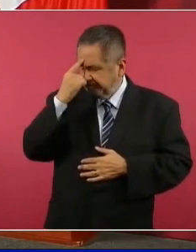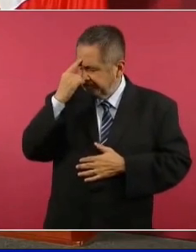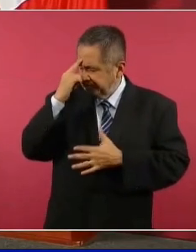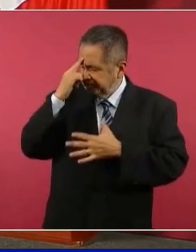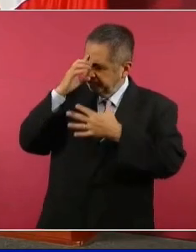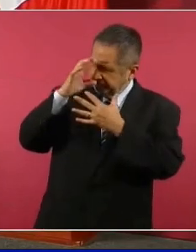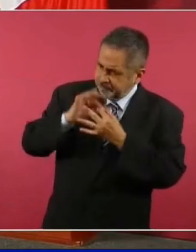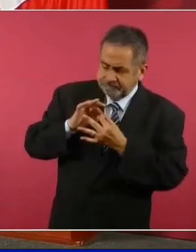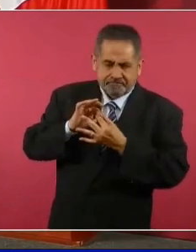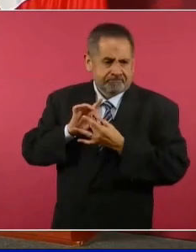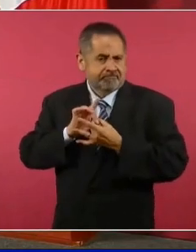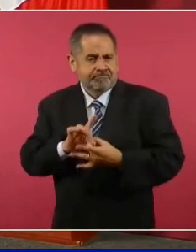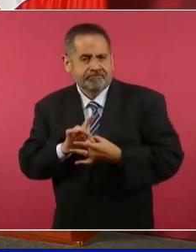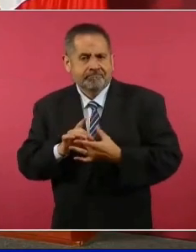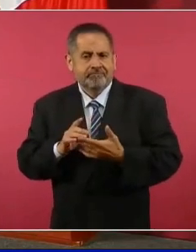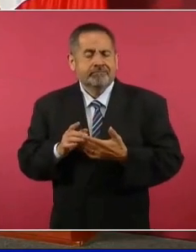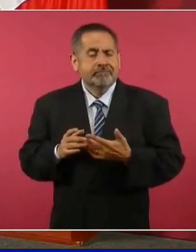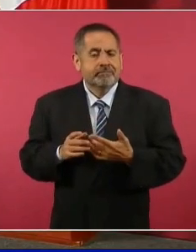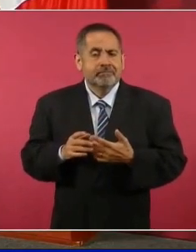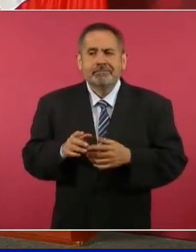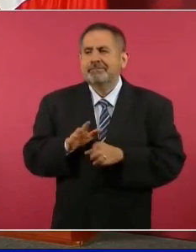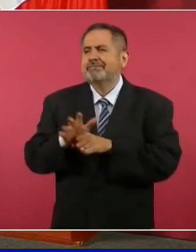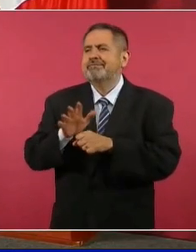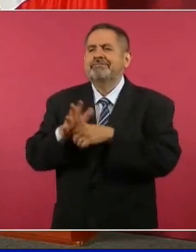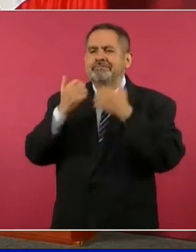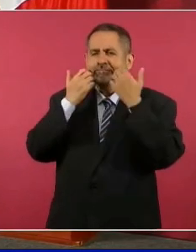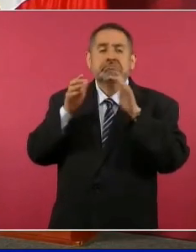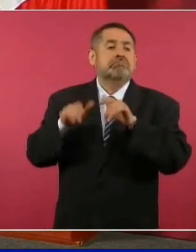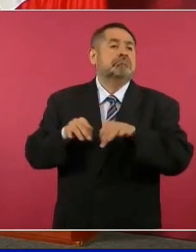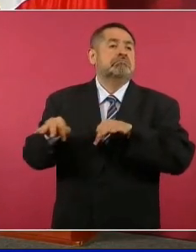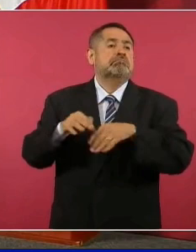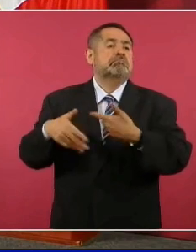no es cualquier trabajo,